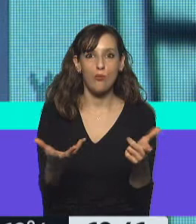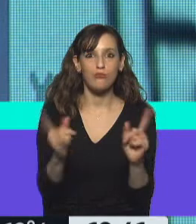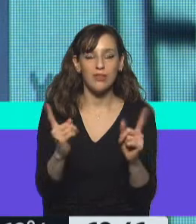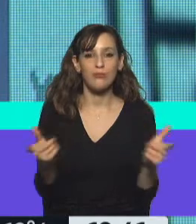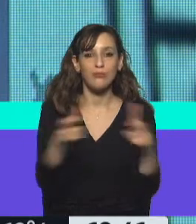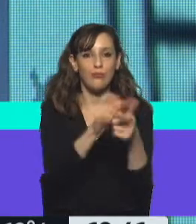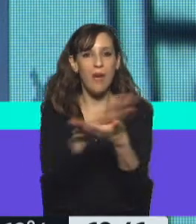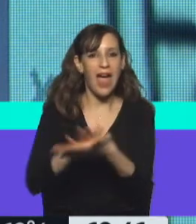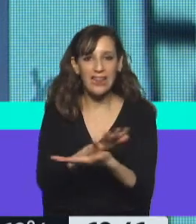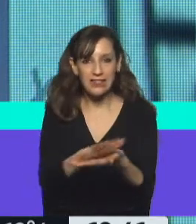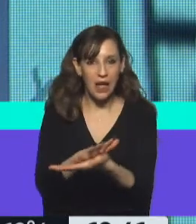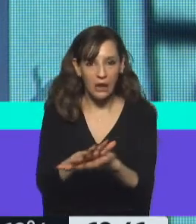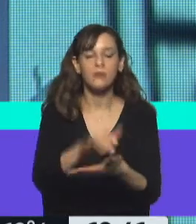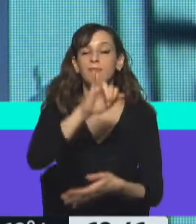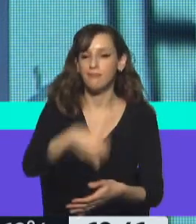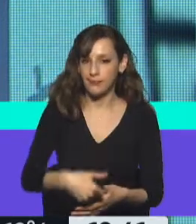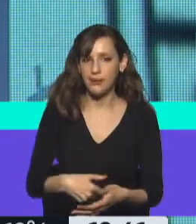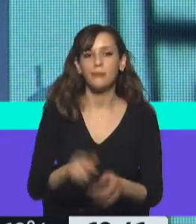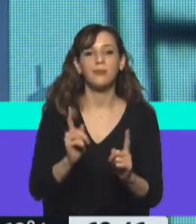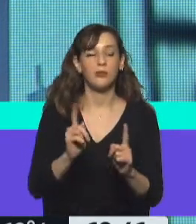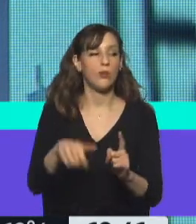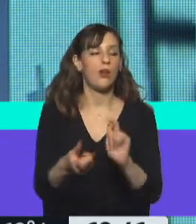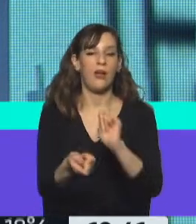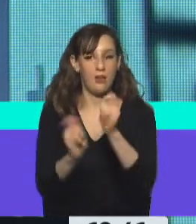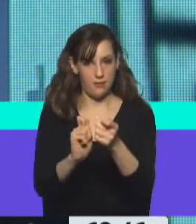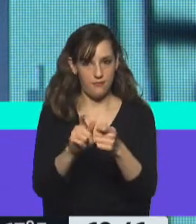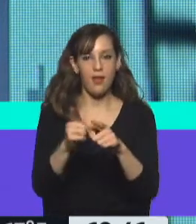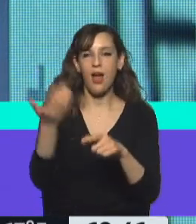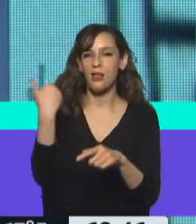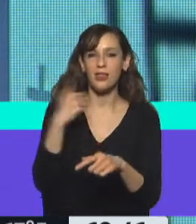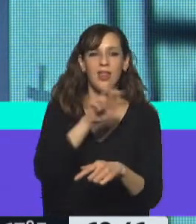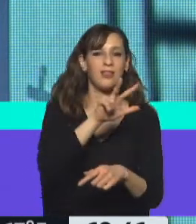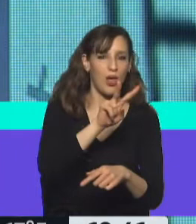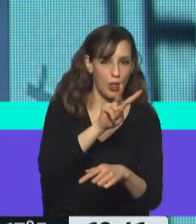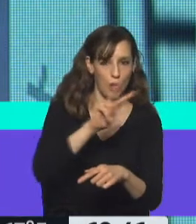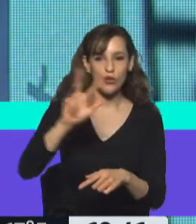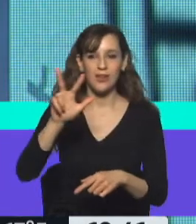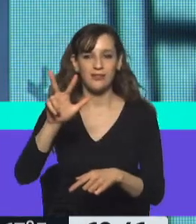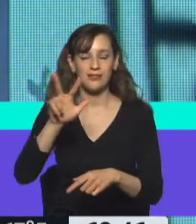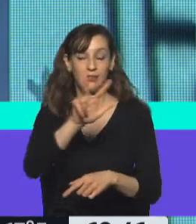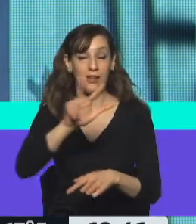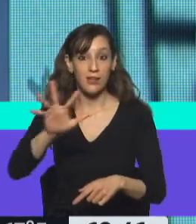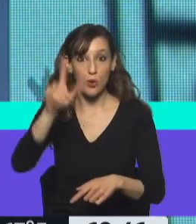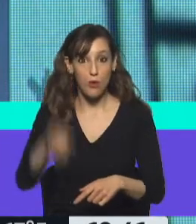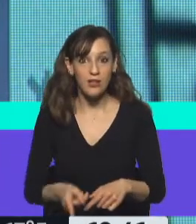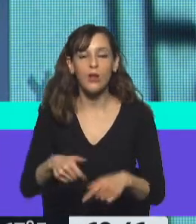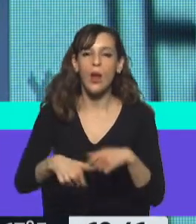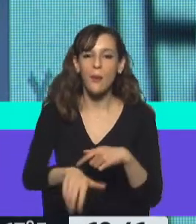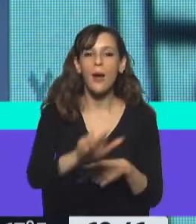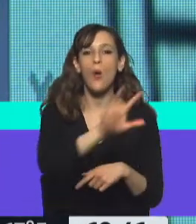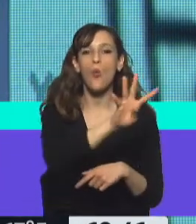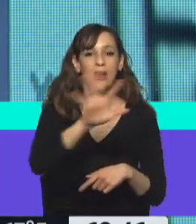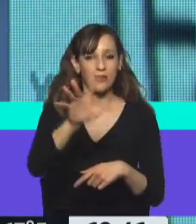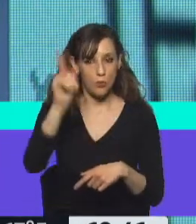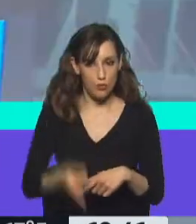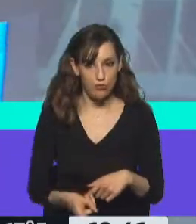ocurriendo se cambió la pauta se hablaba del 32 35 por ciento ahora se está negociando sobre 45 inclusive uno hacia